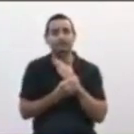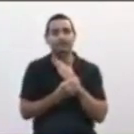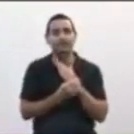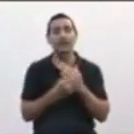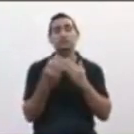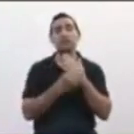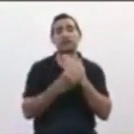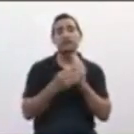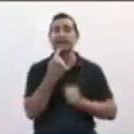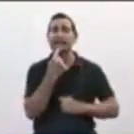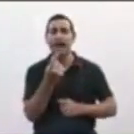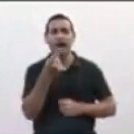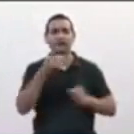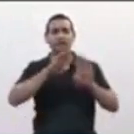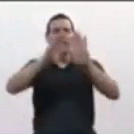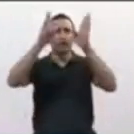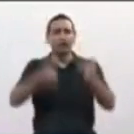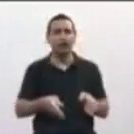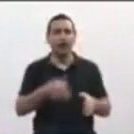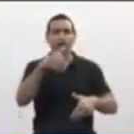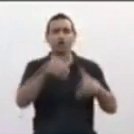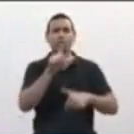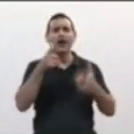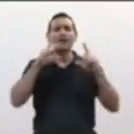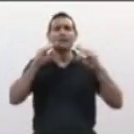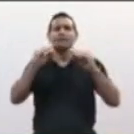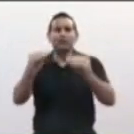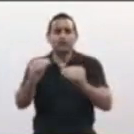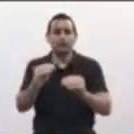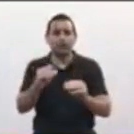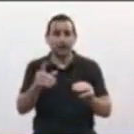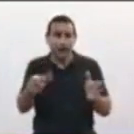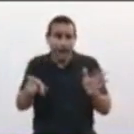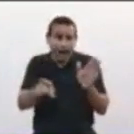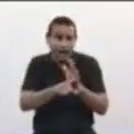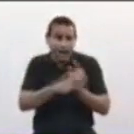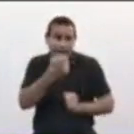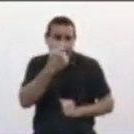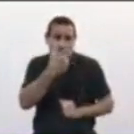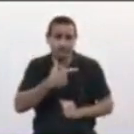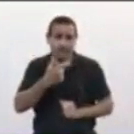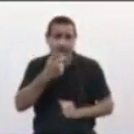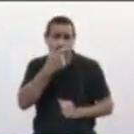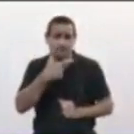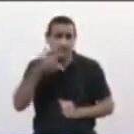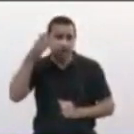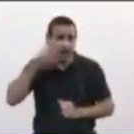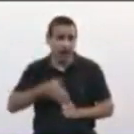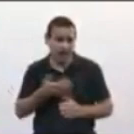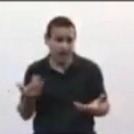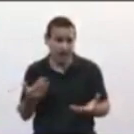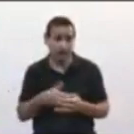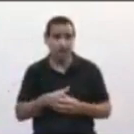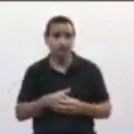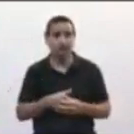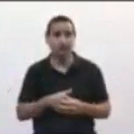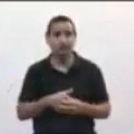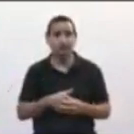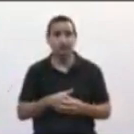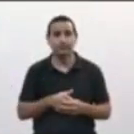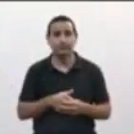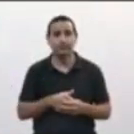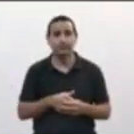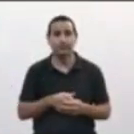cuestiona que la corte no hace capacitación de acuerdo a la ley de micaela pero ahora no la escuchamos a hablar sobre este tema cuando existe